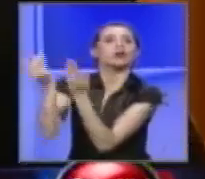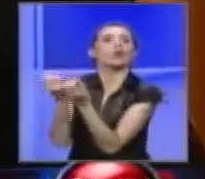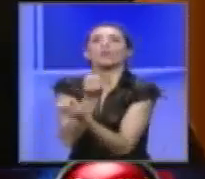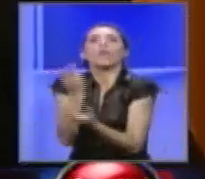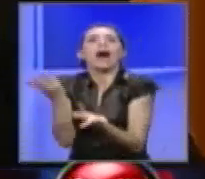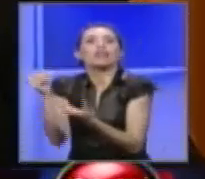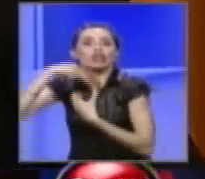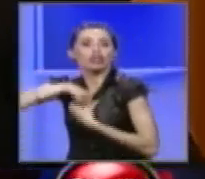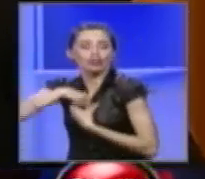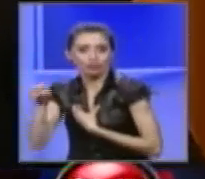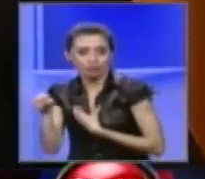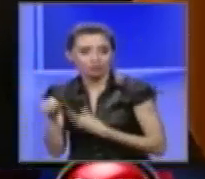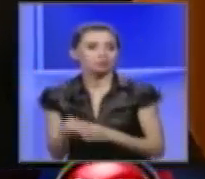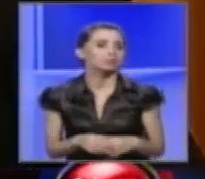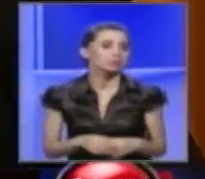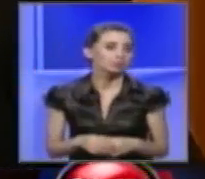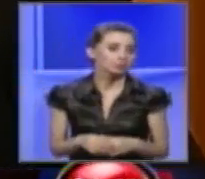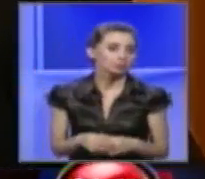Pues mira,